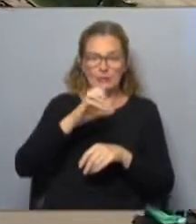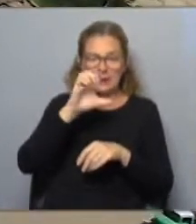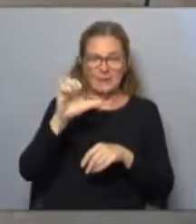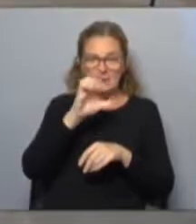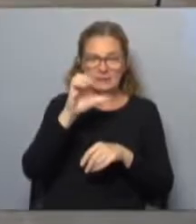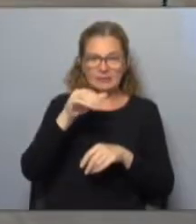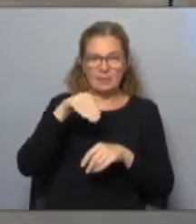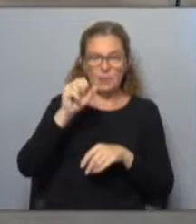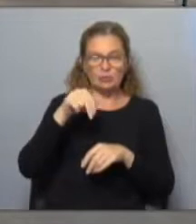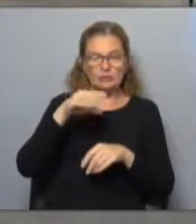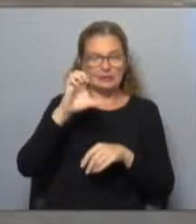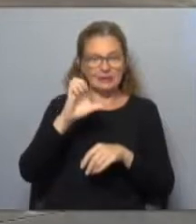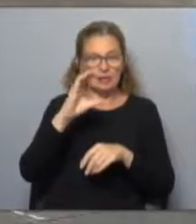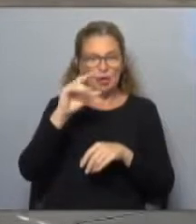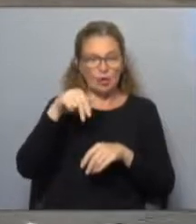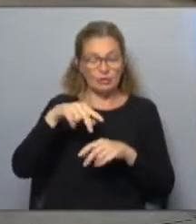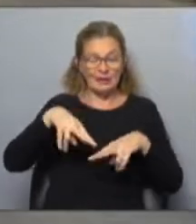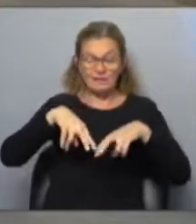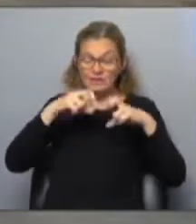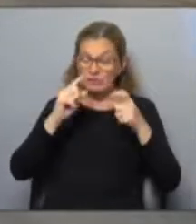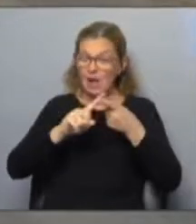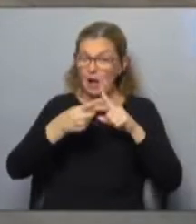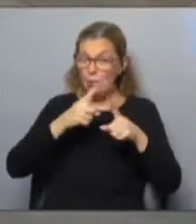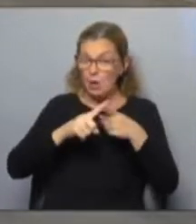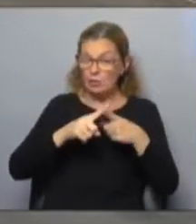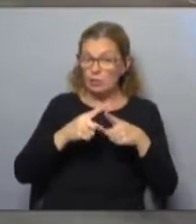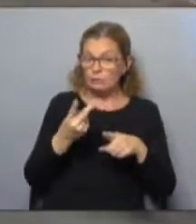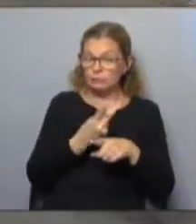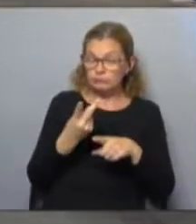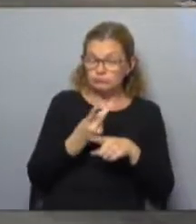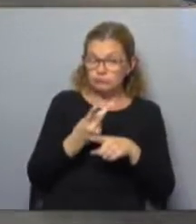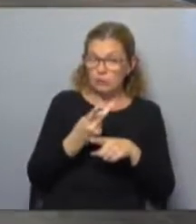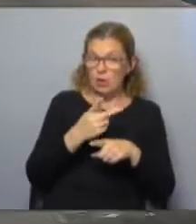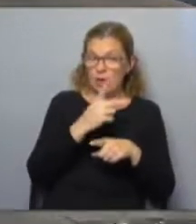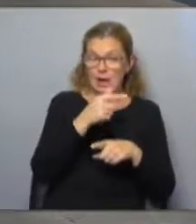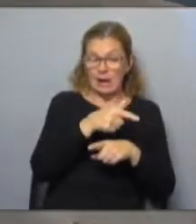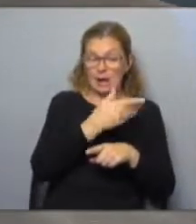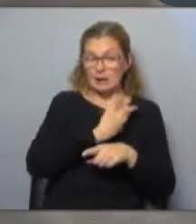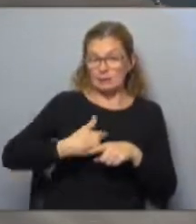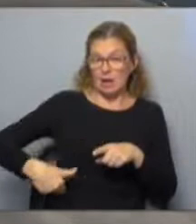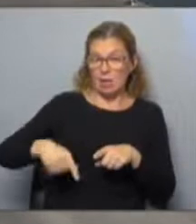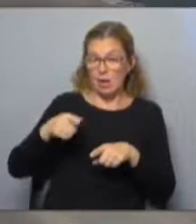Montecón en el marco de esta investigación sobre el acuerdo entre Catunasi y el Estado.